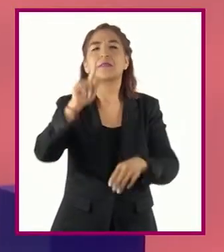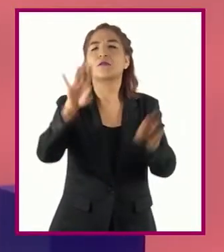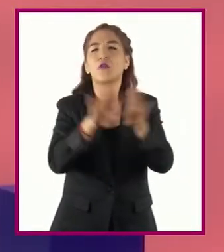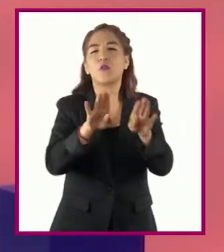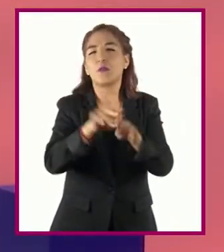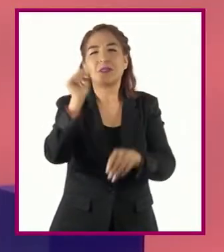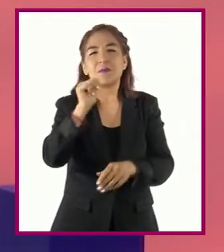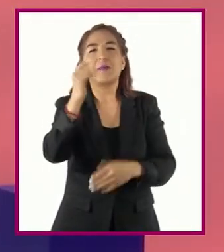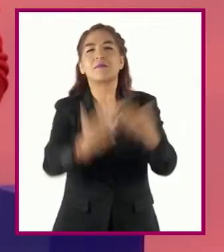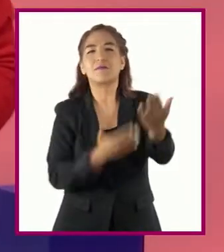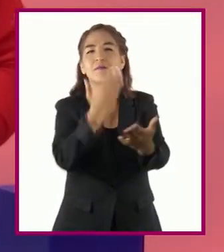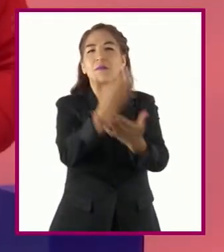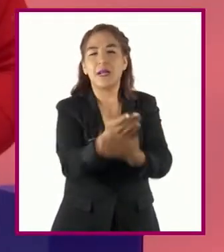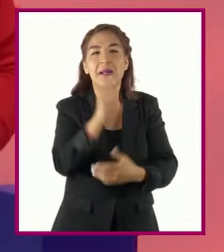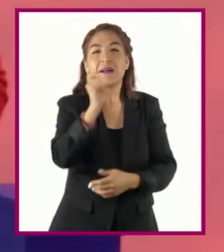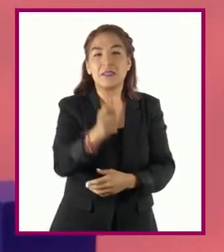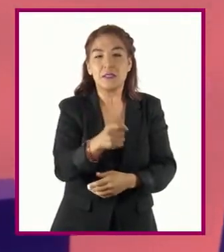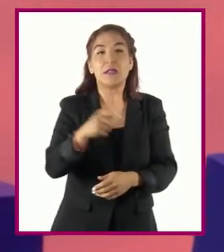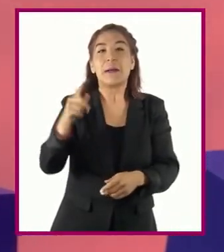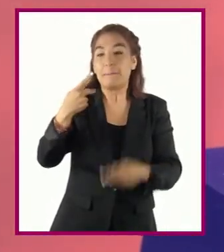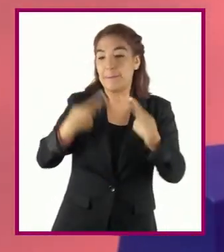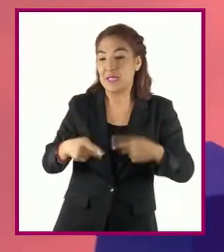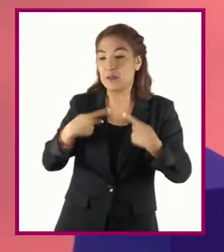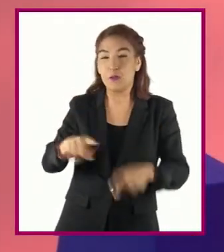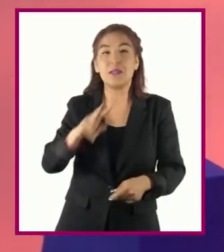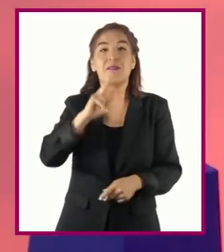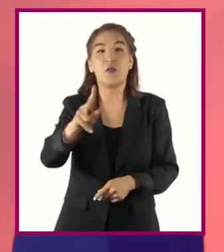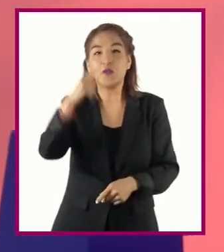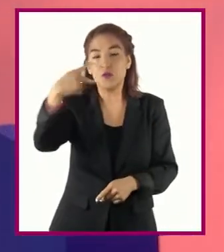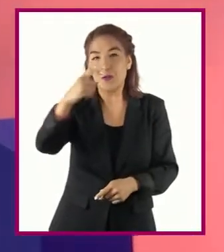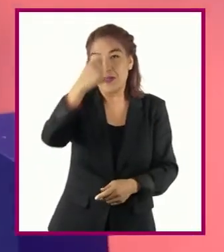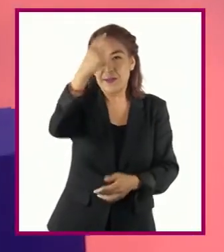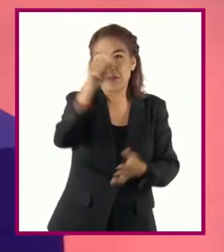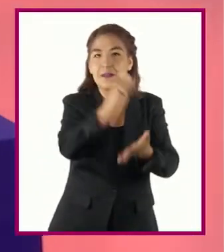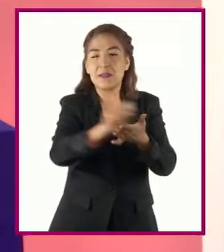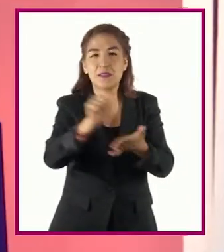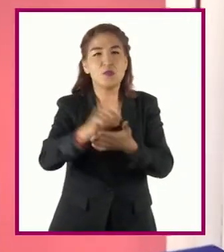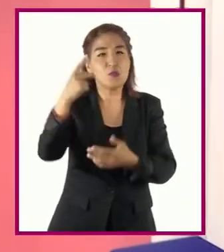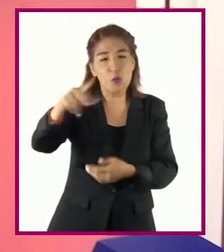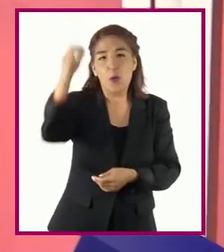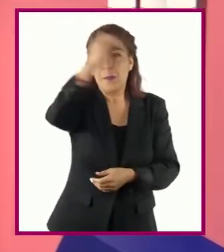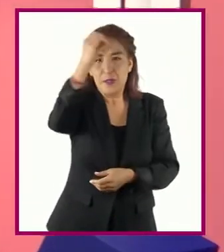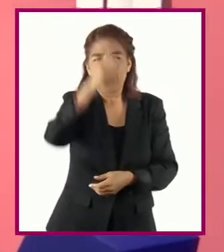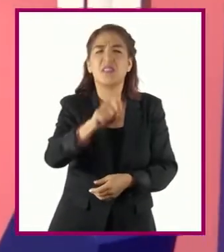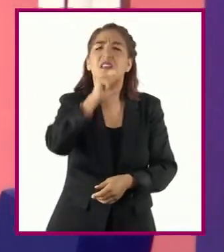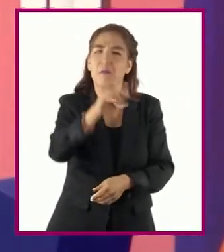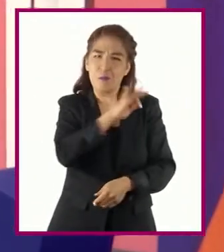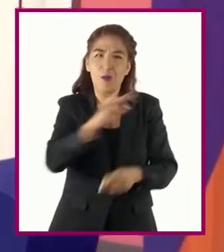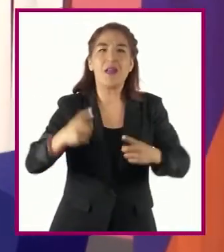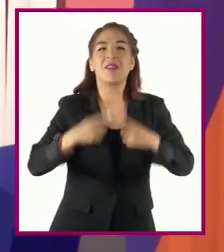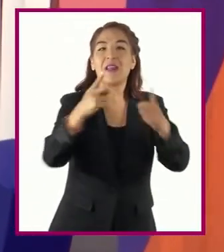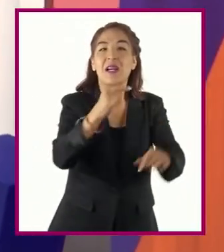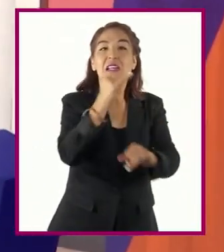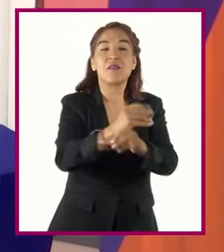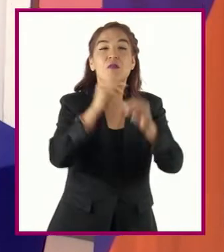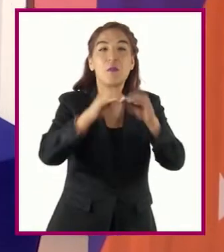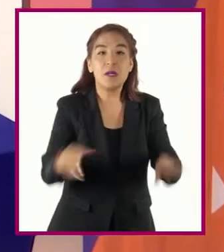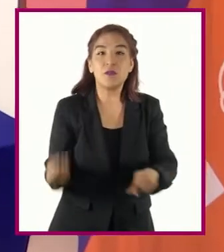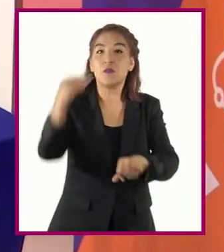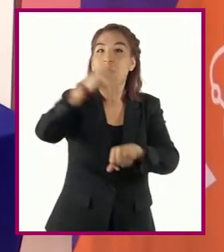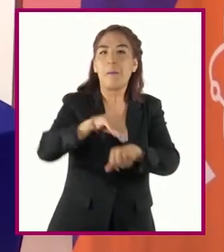propone desde la voz del escritor que no solo da su postura, sino que puede ofrecer datos,